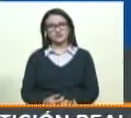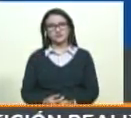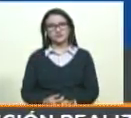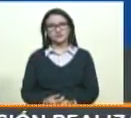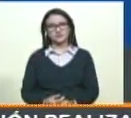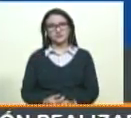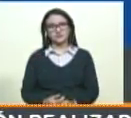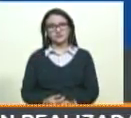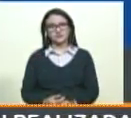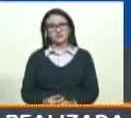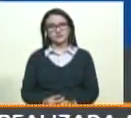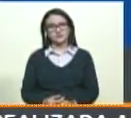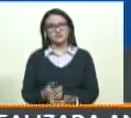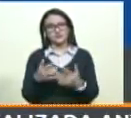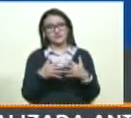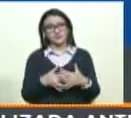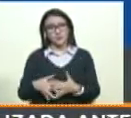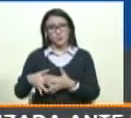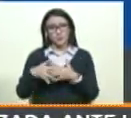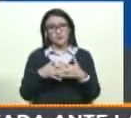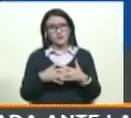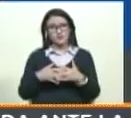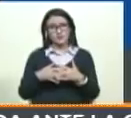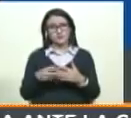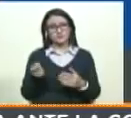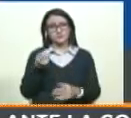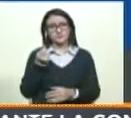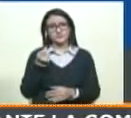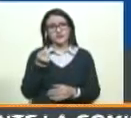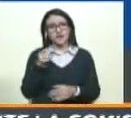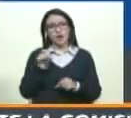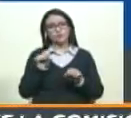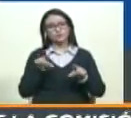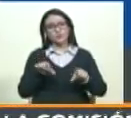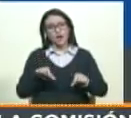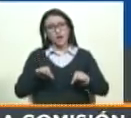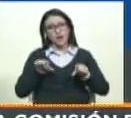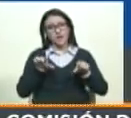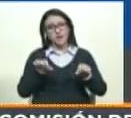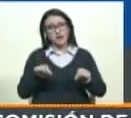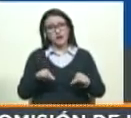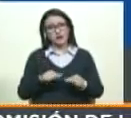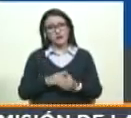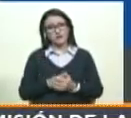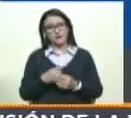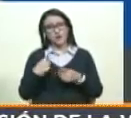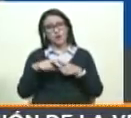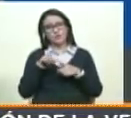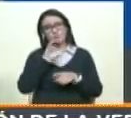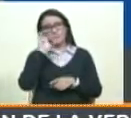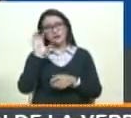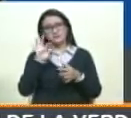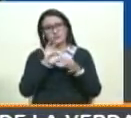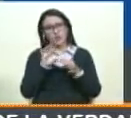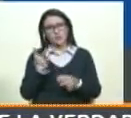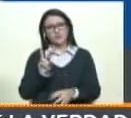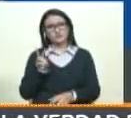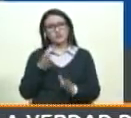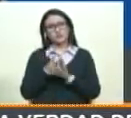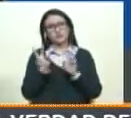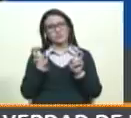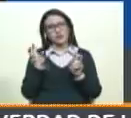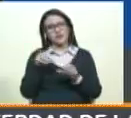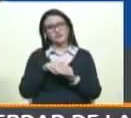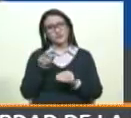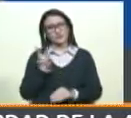cualquier gobierno, ni el de Estados Unidos, ni el de Australia, ni el de los países que se han agrupado contra Venezuela sobre las elecciones en